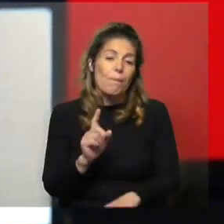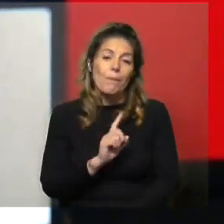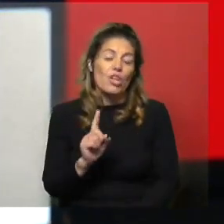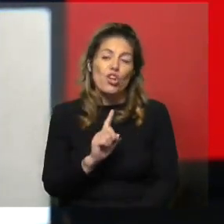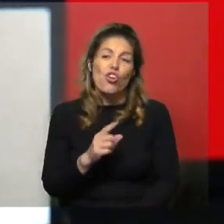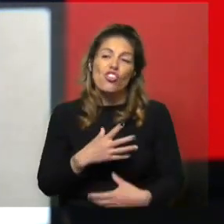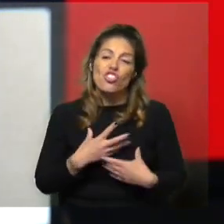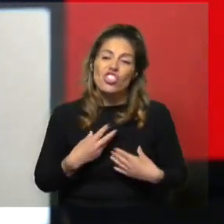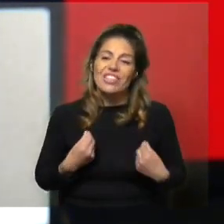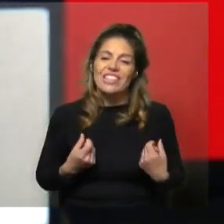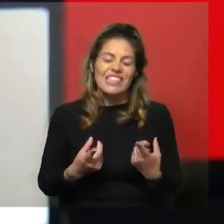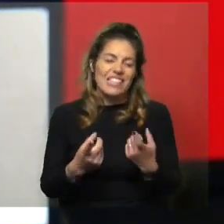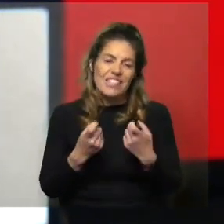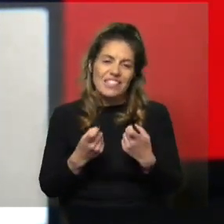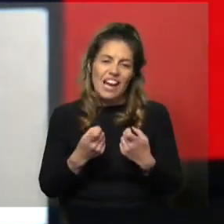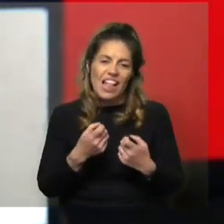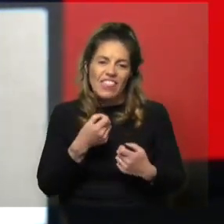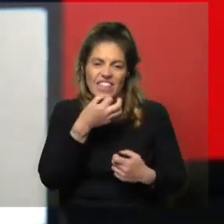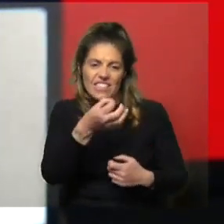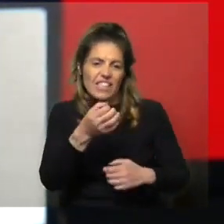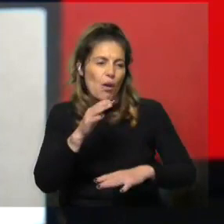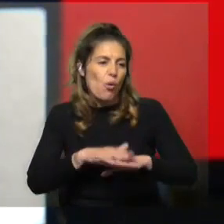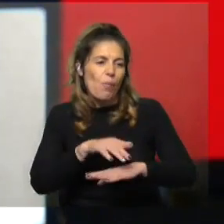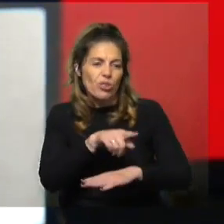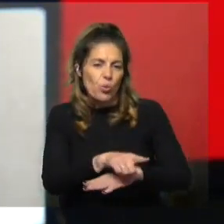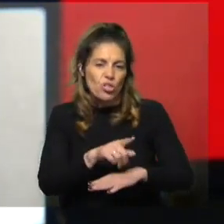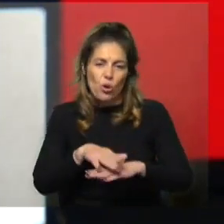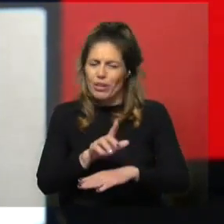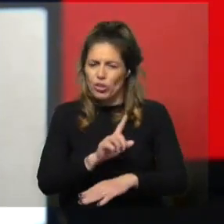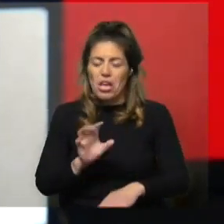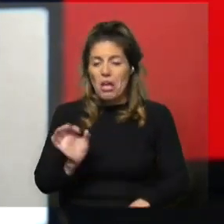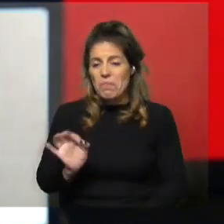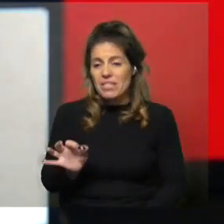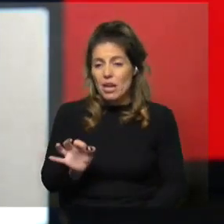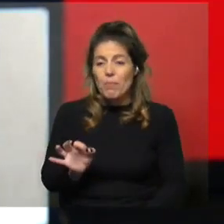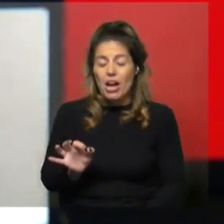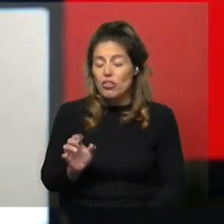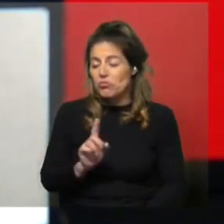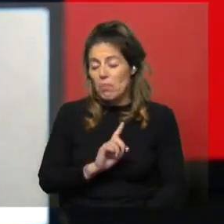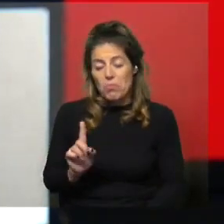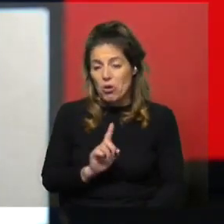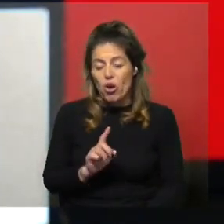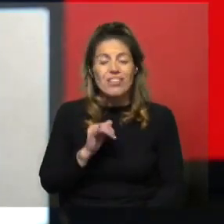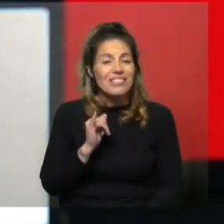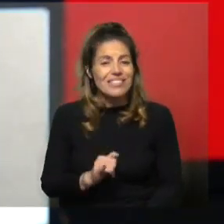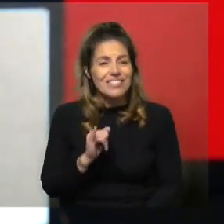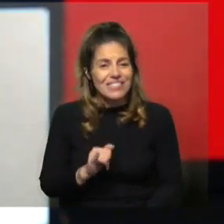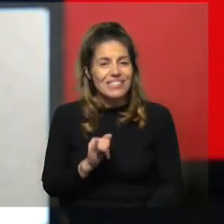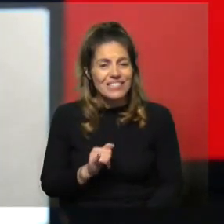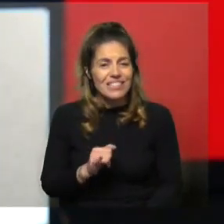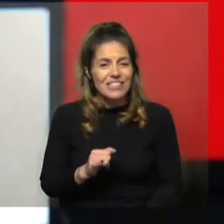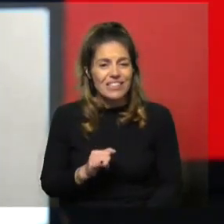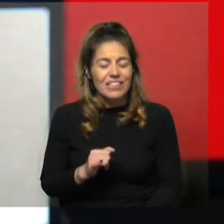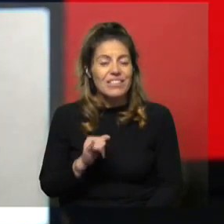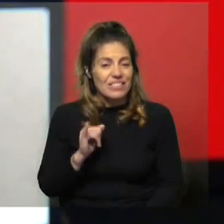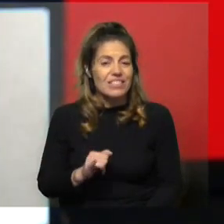sentí necesidad de reproche y en mis hermanos tampoco Sí profe es válido